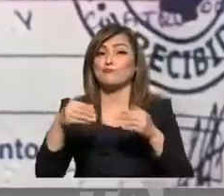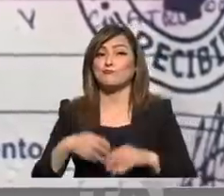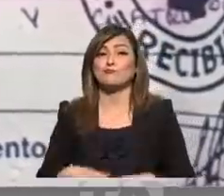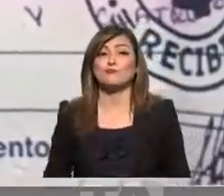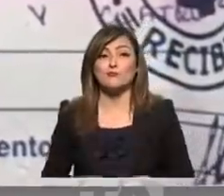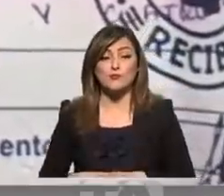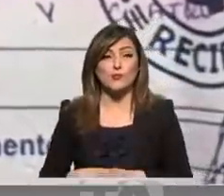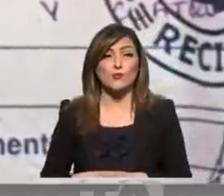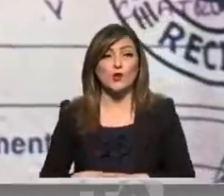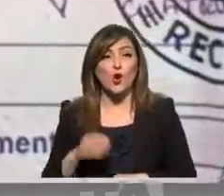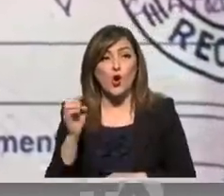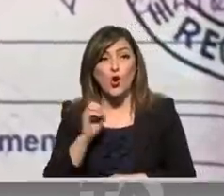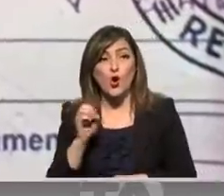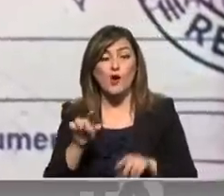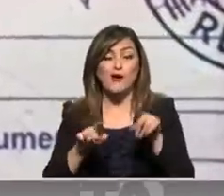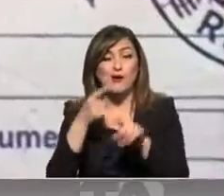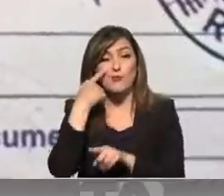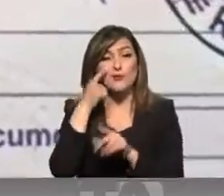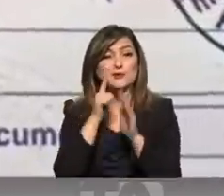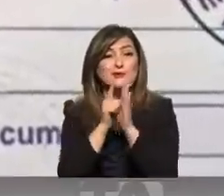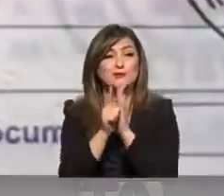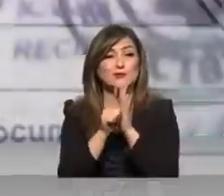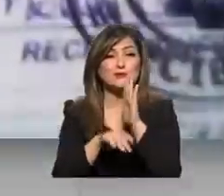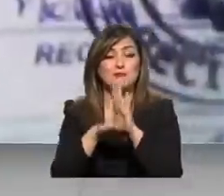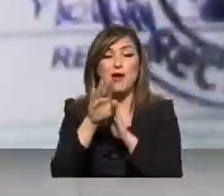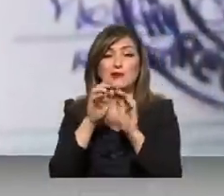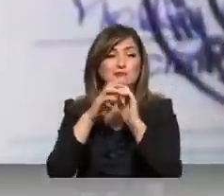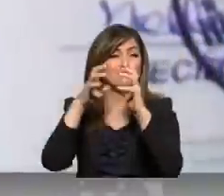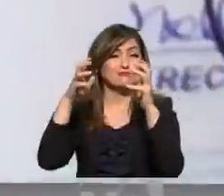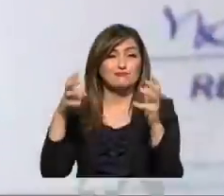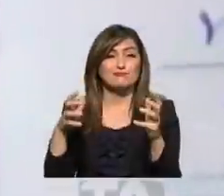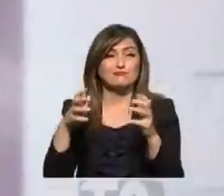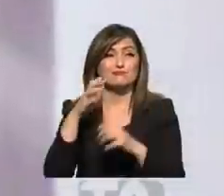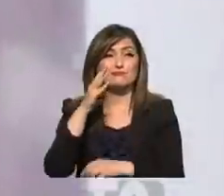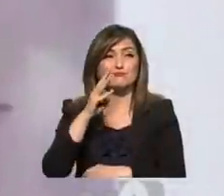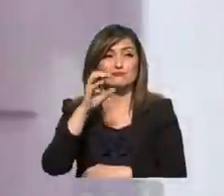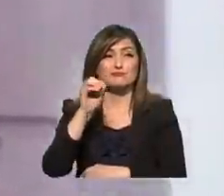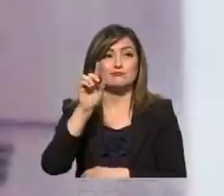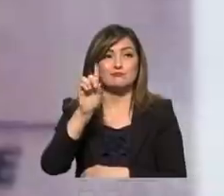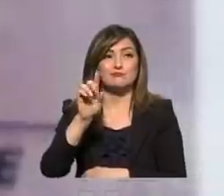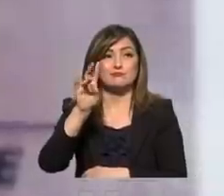$22,344, o unos que evidencian depósitos más grandes, de